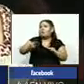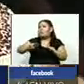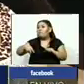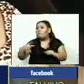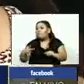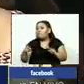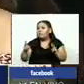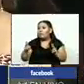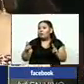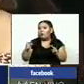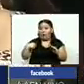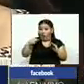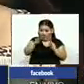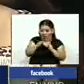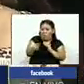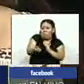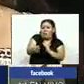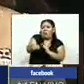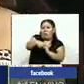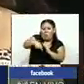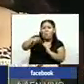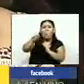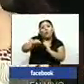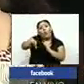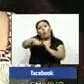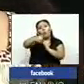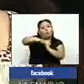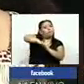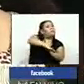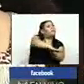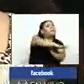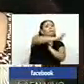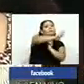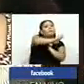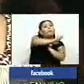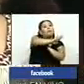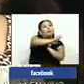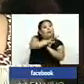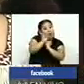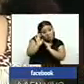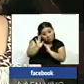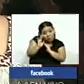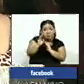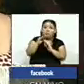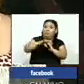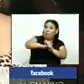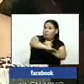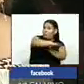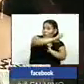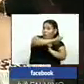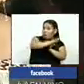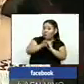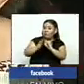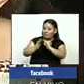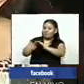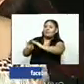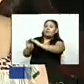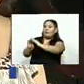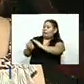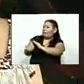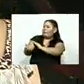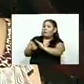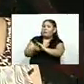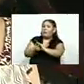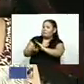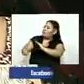todavía no está hasta aquí, hay acceso por donde podemos salir. Entonces, mientras eso esté, bastantes vecinos que estamos de aquí cerca